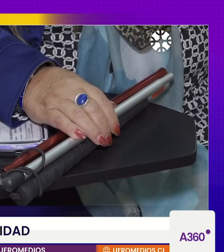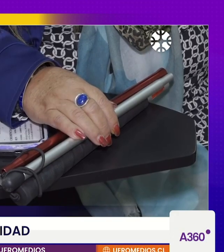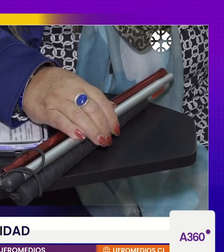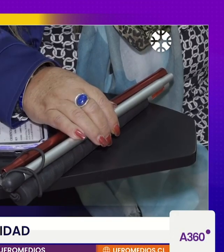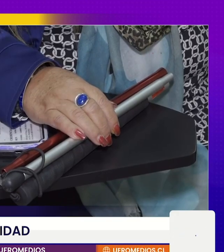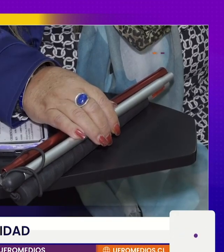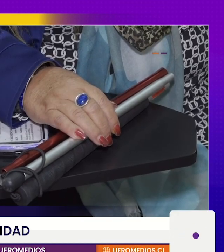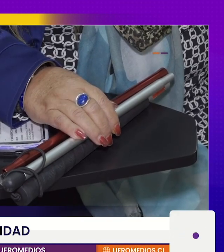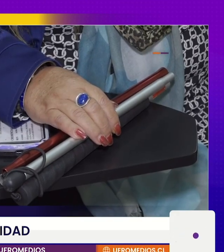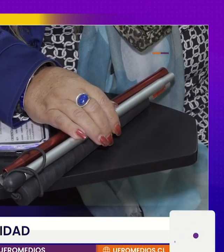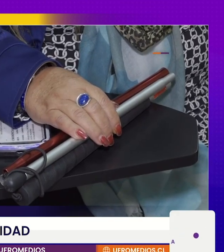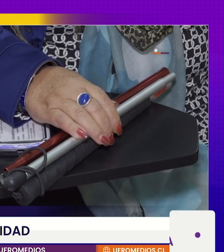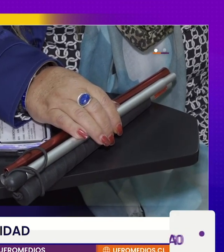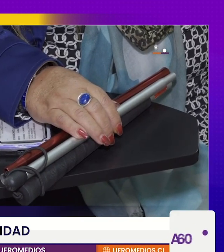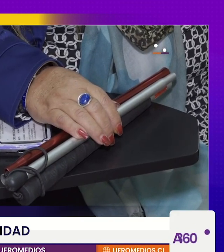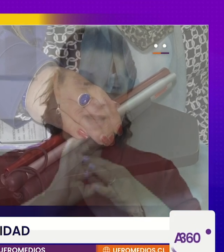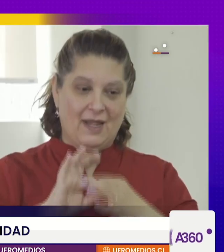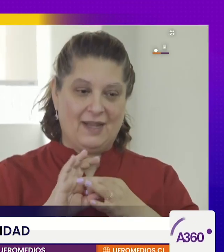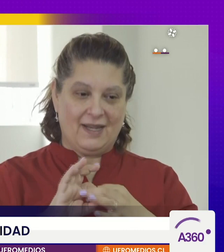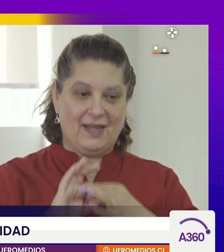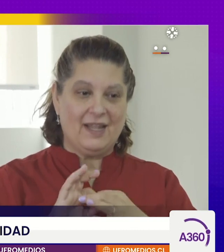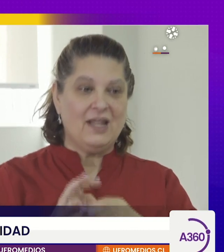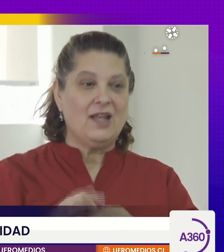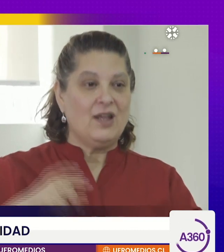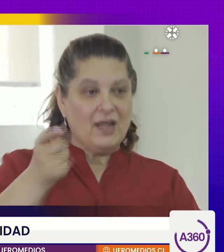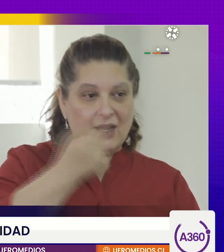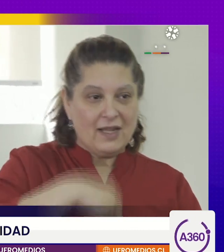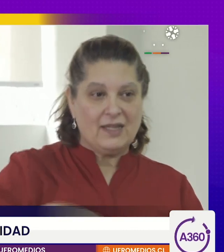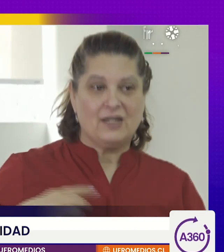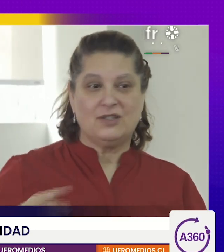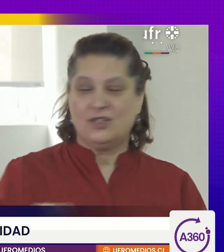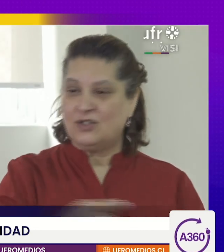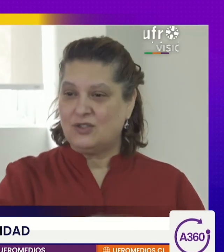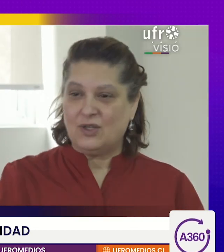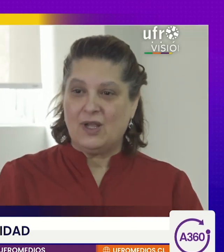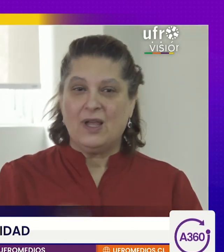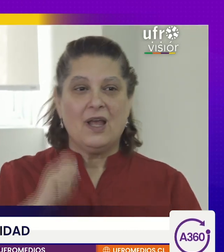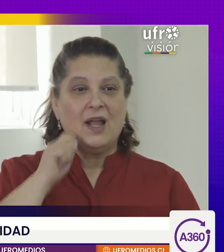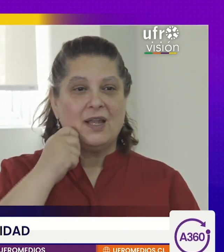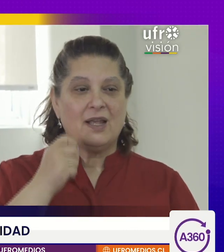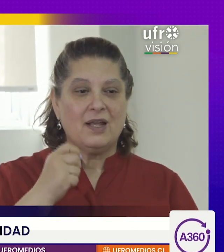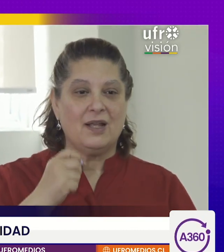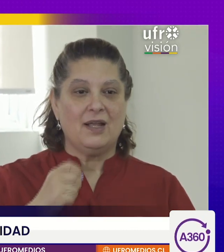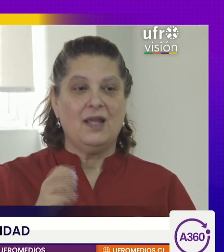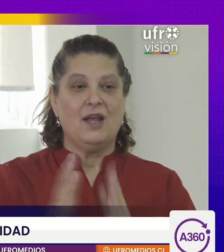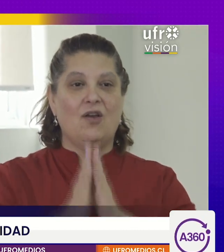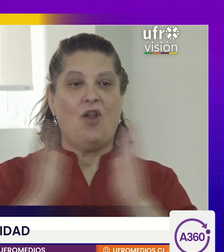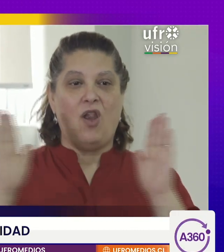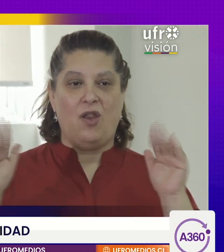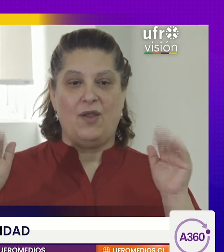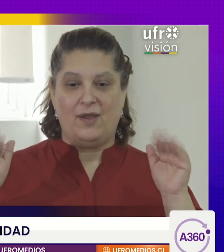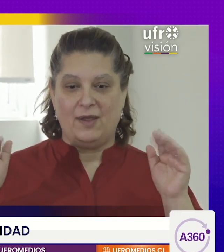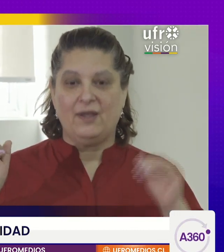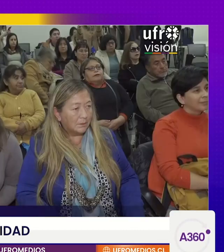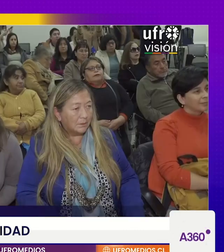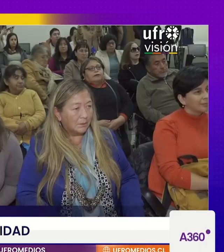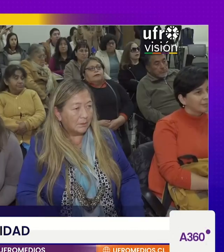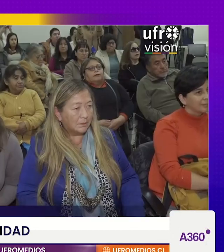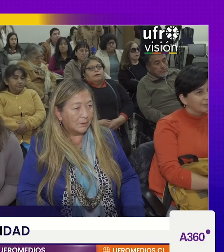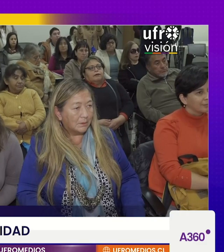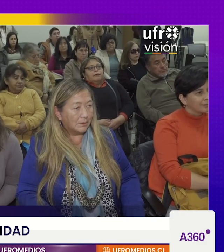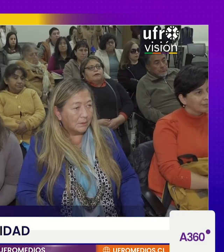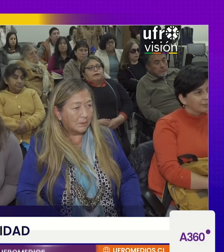que están en situación de discapacidad y cuál es, en definitiva, la preocupación mayor que tienen ustedes.